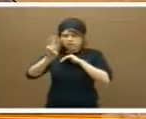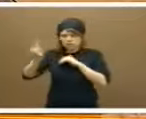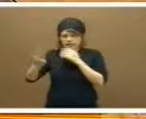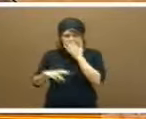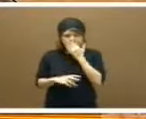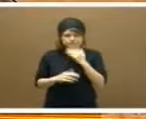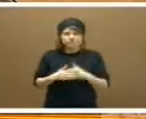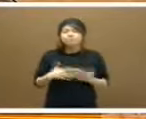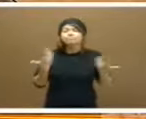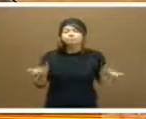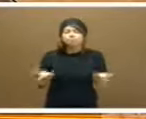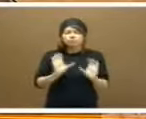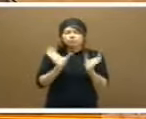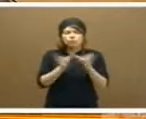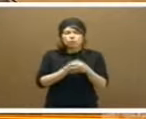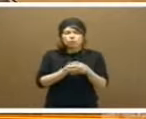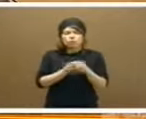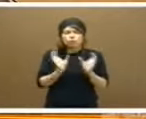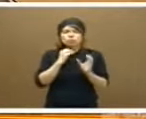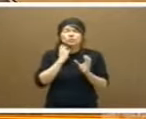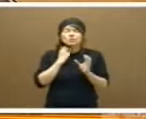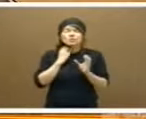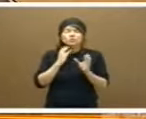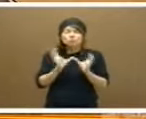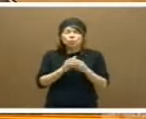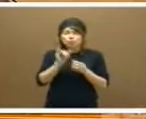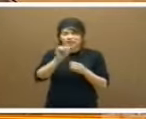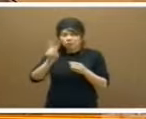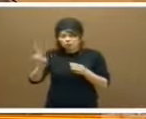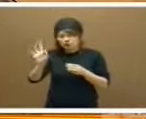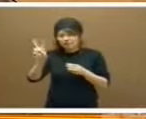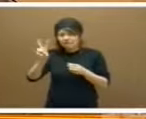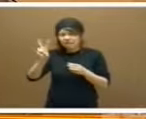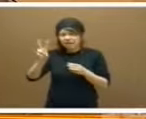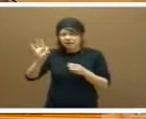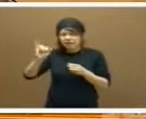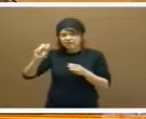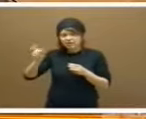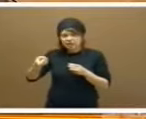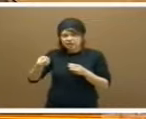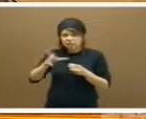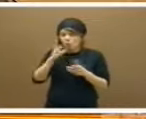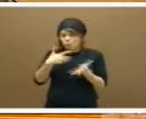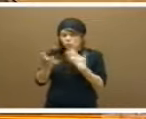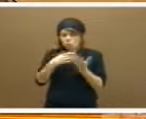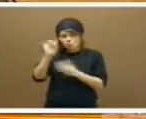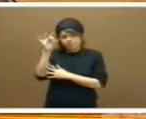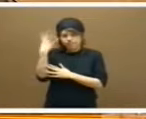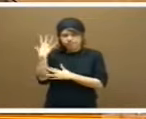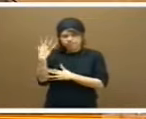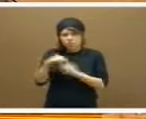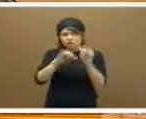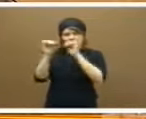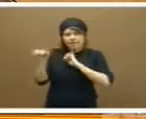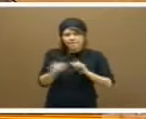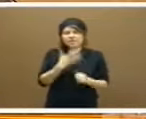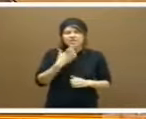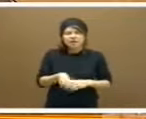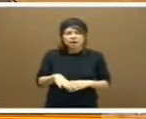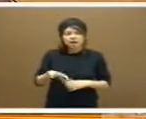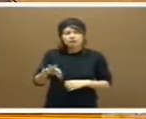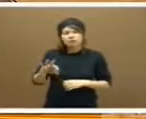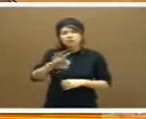14.233. Así, por el Grupo Parlamentario Izquierda Unida Verdesíes, como proponente de la iniciativa para su defensa,